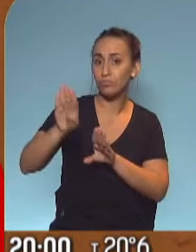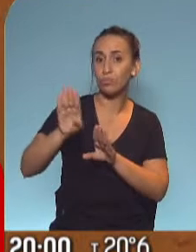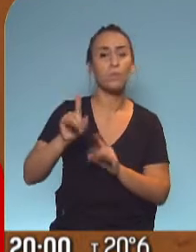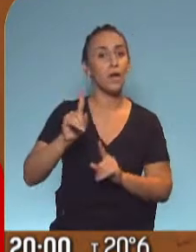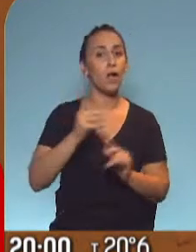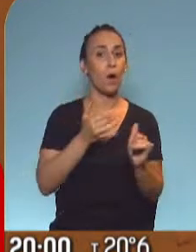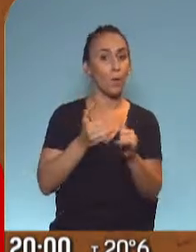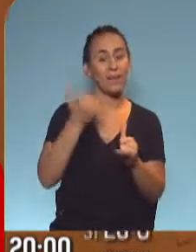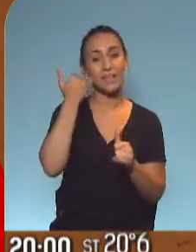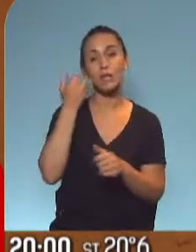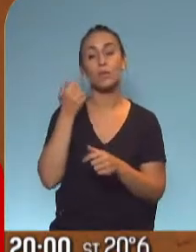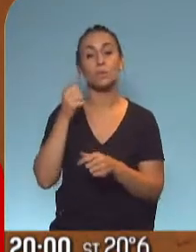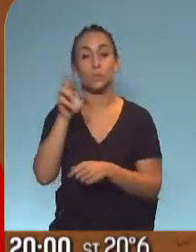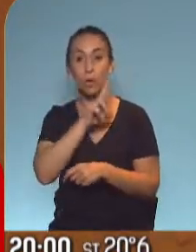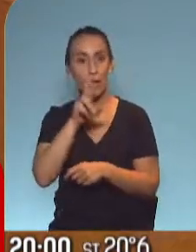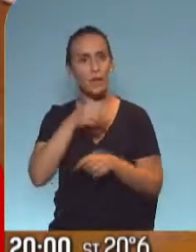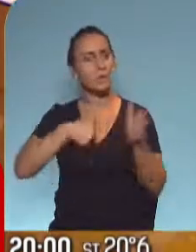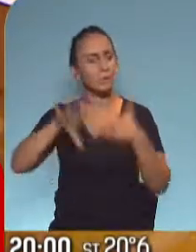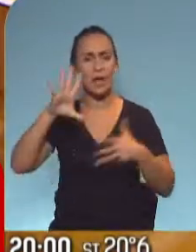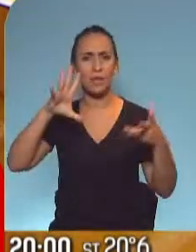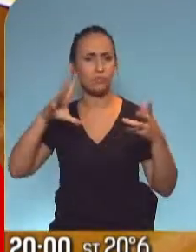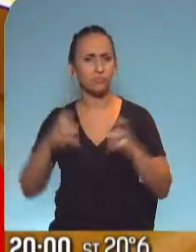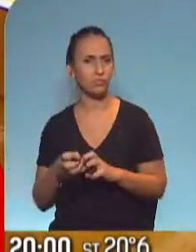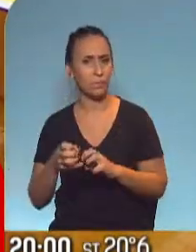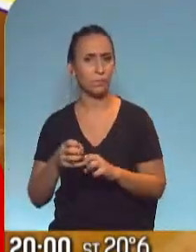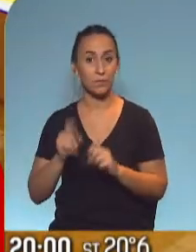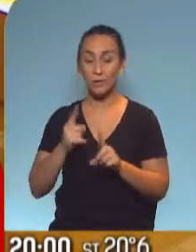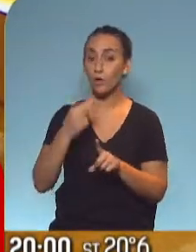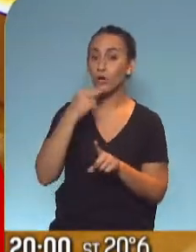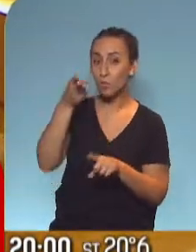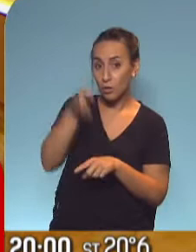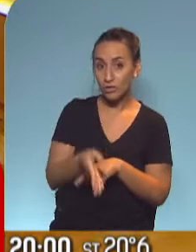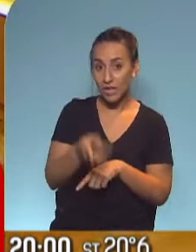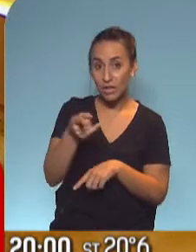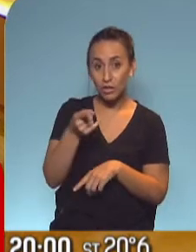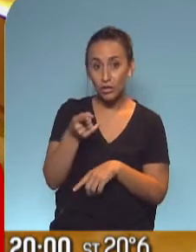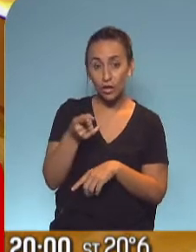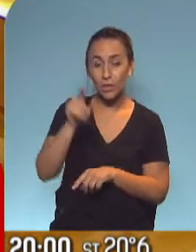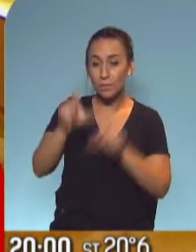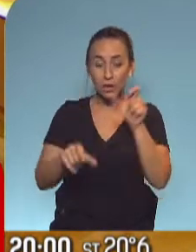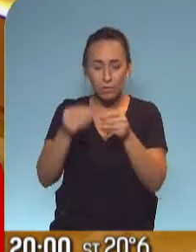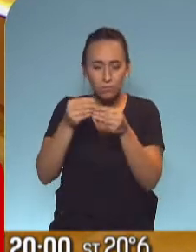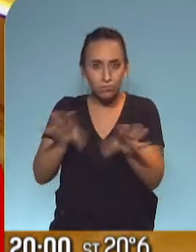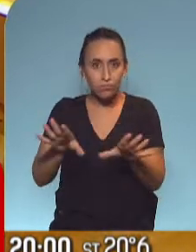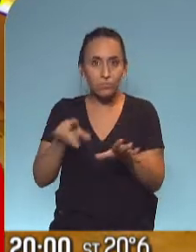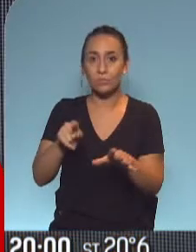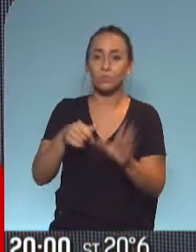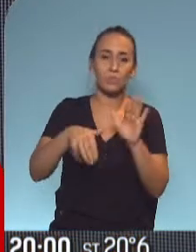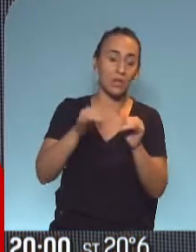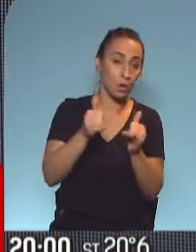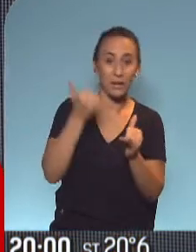como las mujeres han sido las más perjudicadas en este 11% que estamos viendo acá. Es decir, ¿no? Cada estadística no hace más